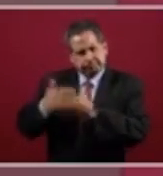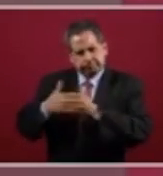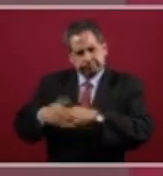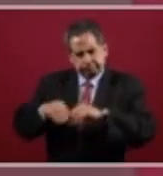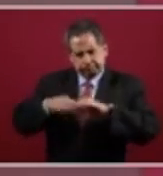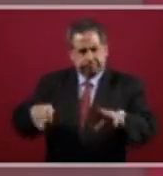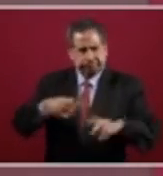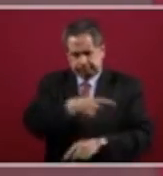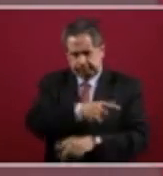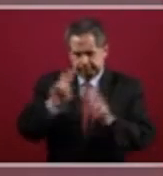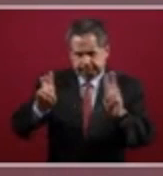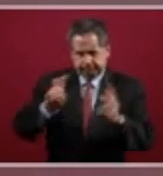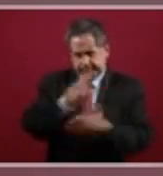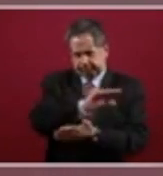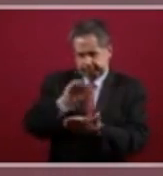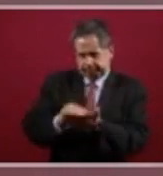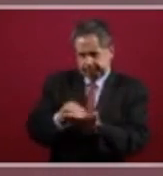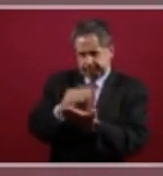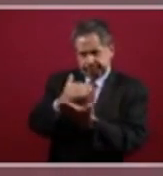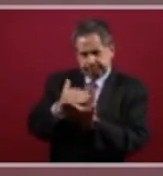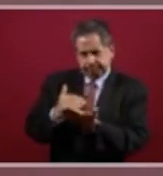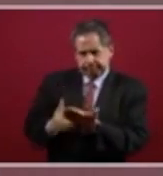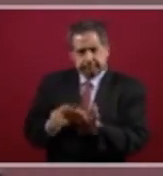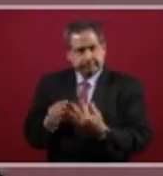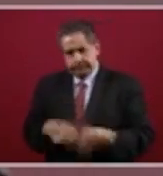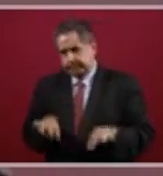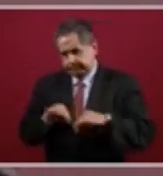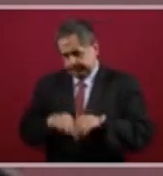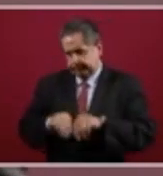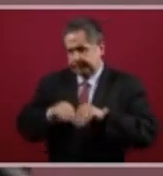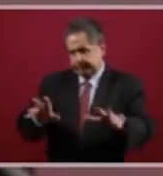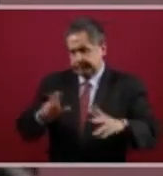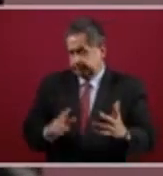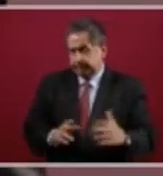sobre este tema, que es muy importante